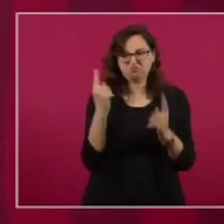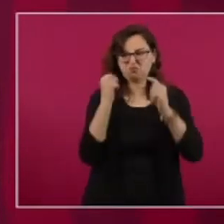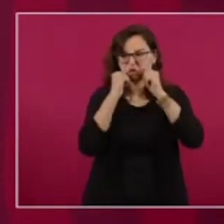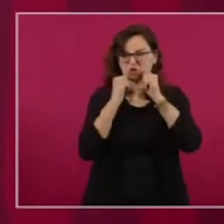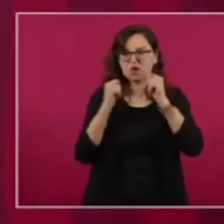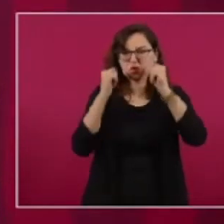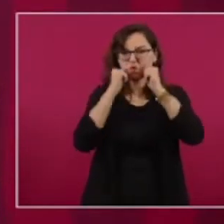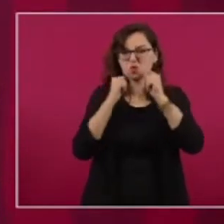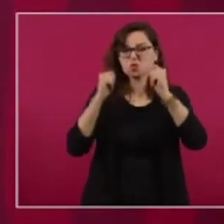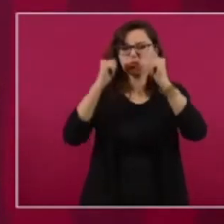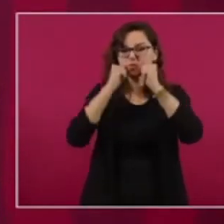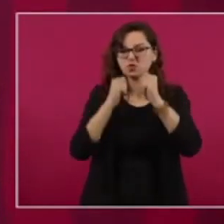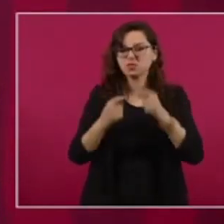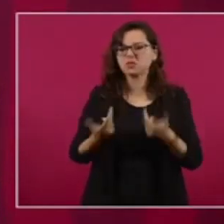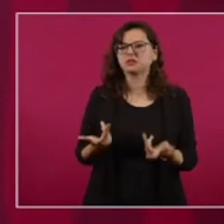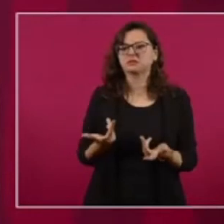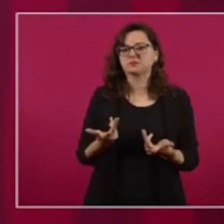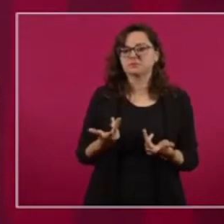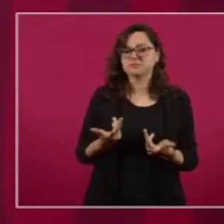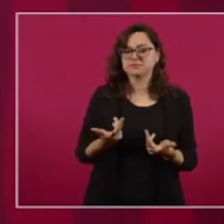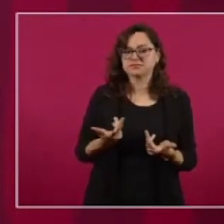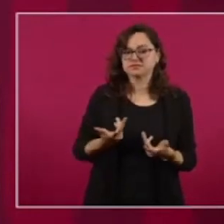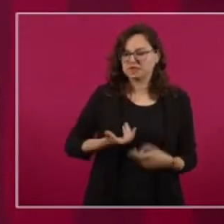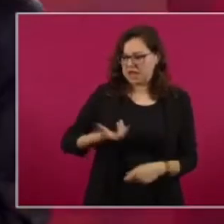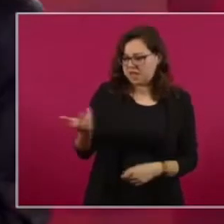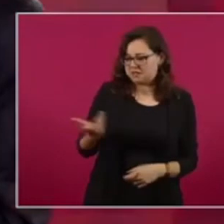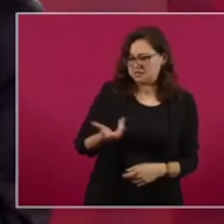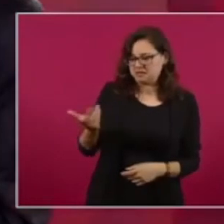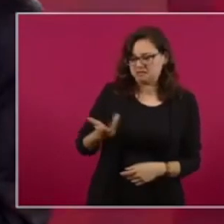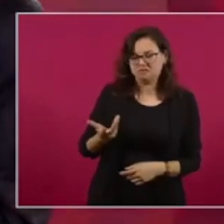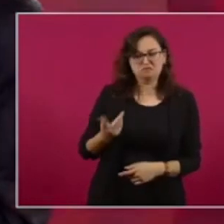a costa de lo que fuese.